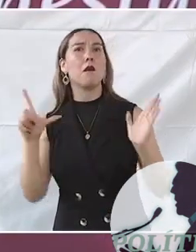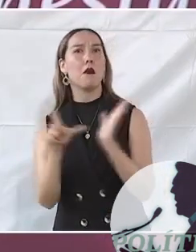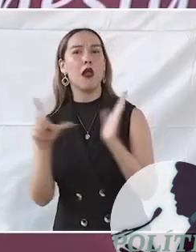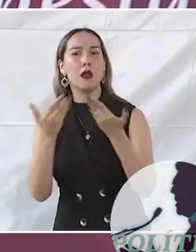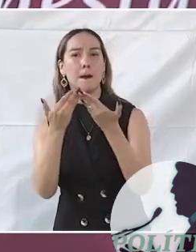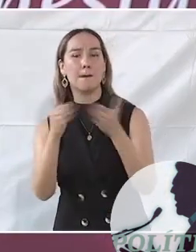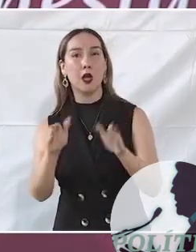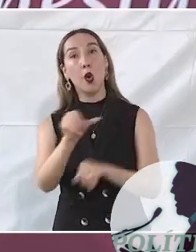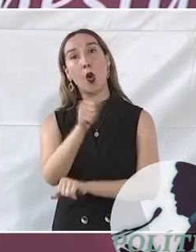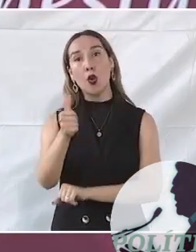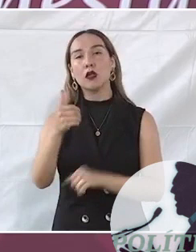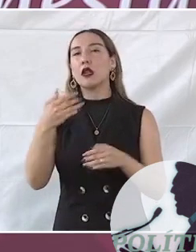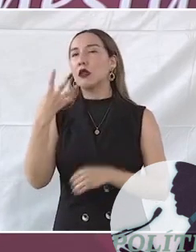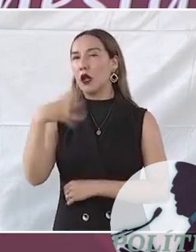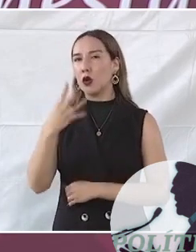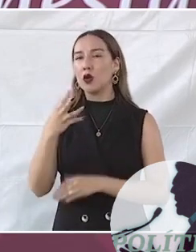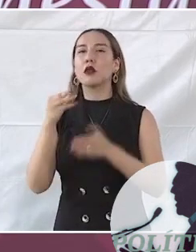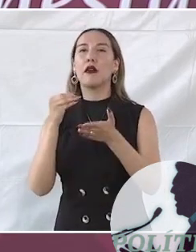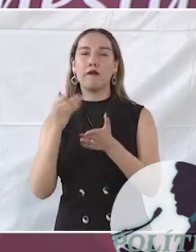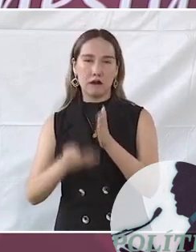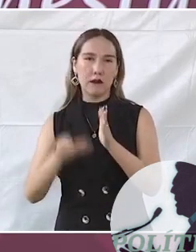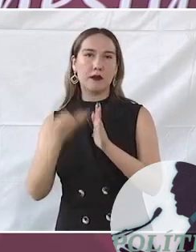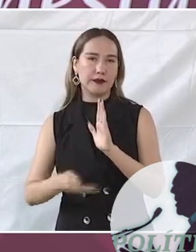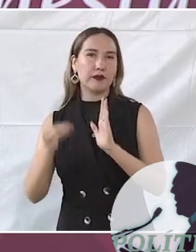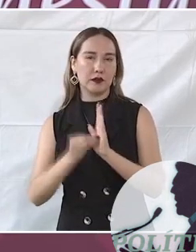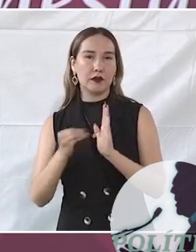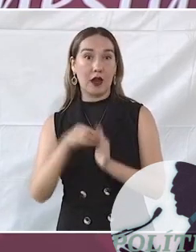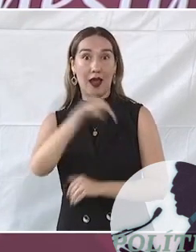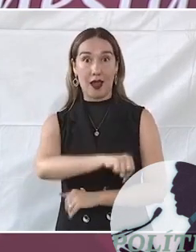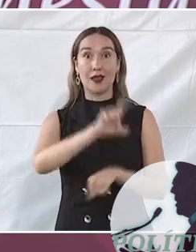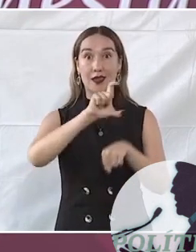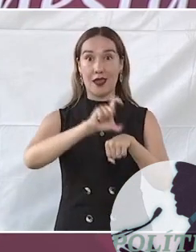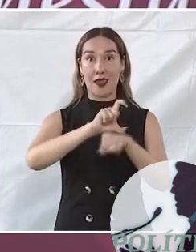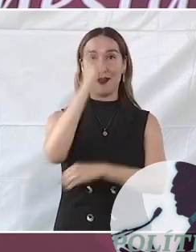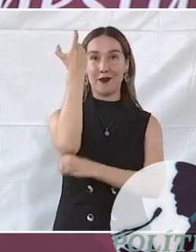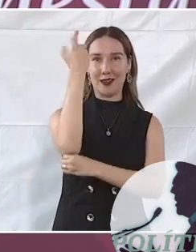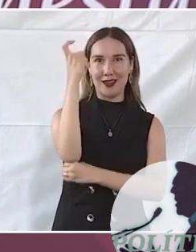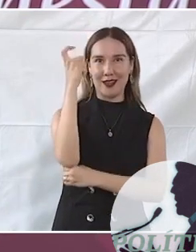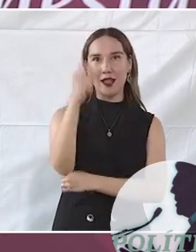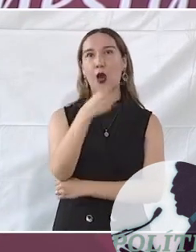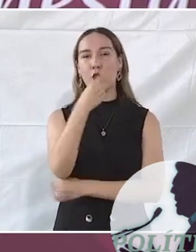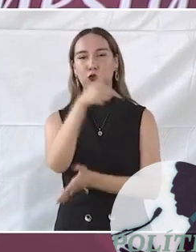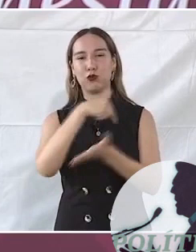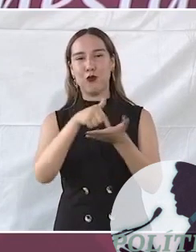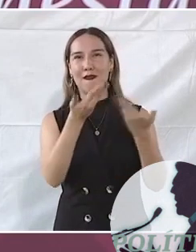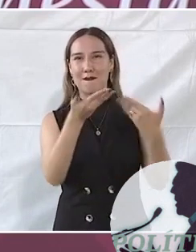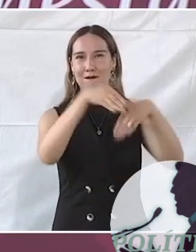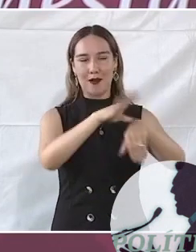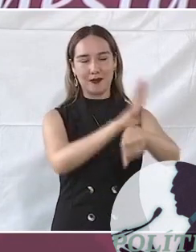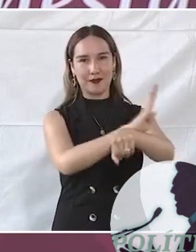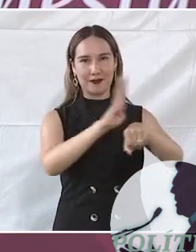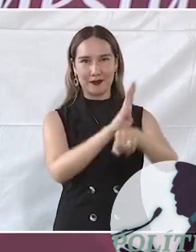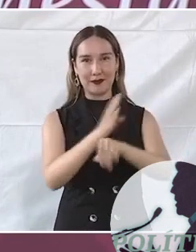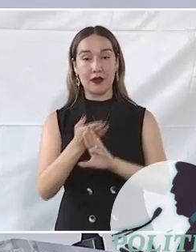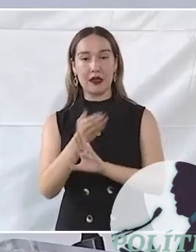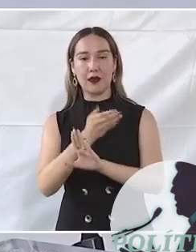14 más en construcción, incluida una que estará aquí en Gilitla. Desde hace 4 meses, quienes trabajamos en los